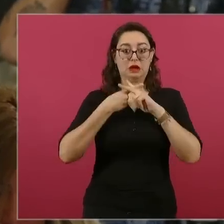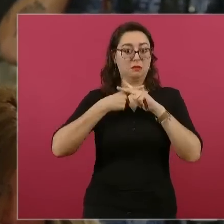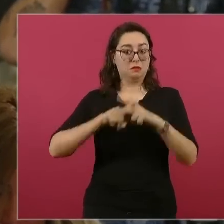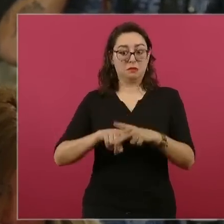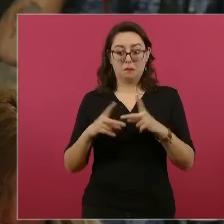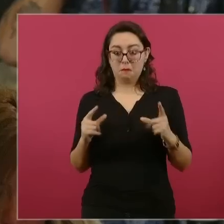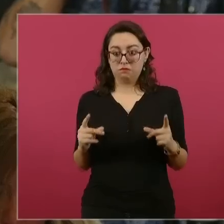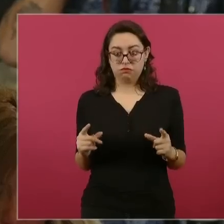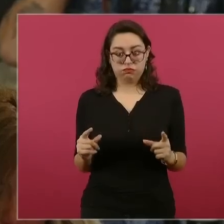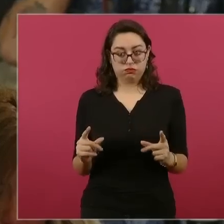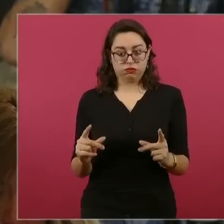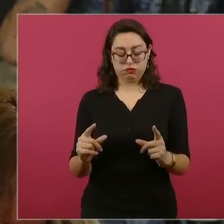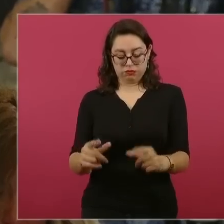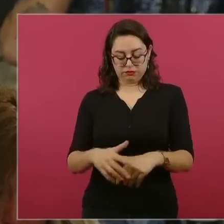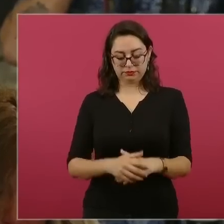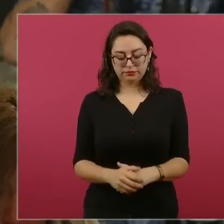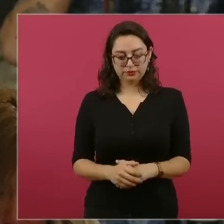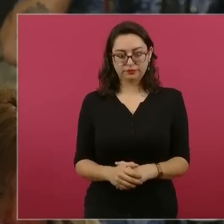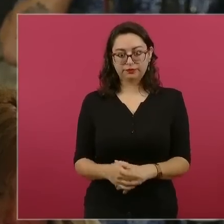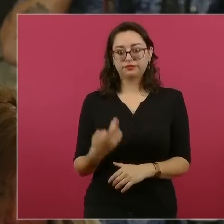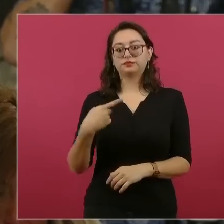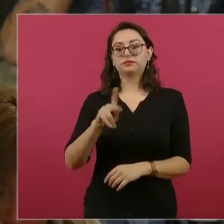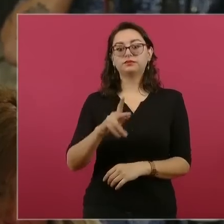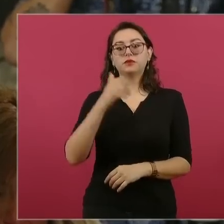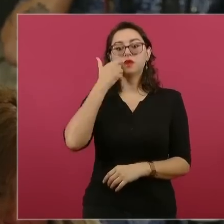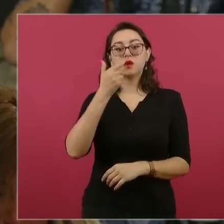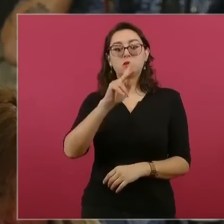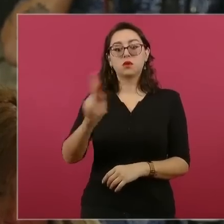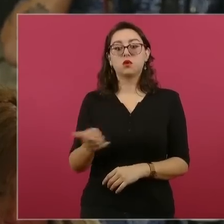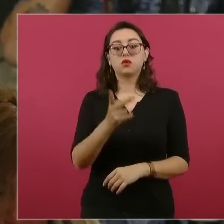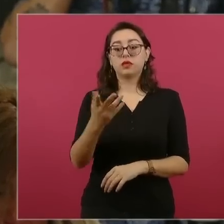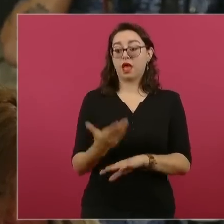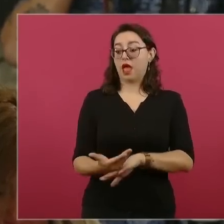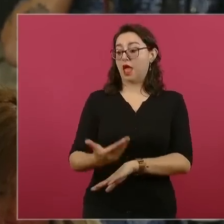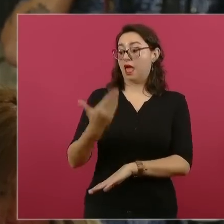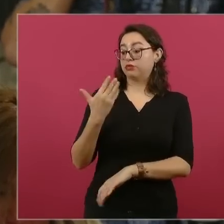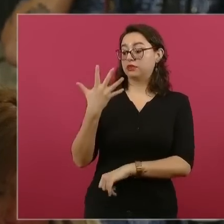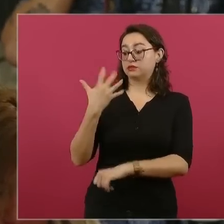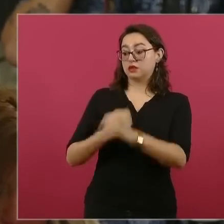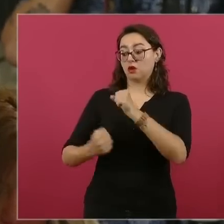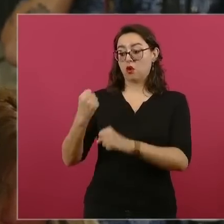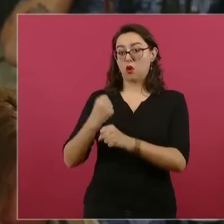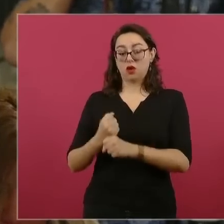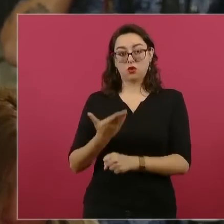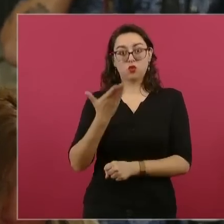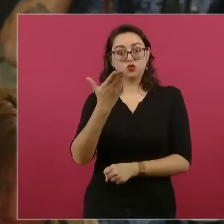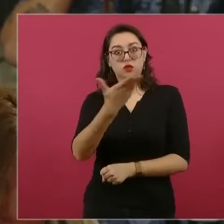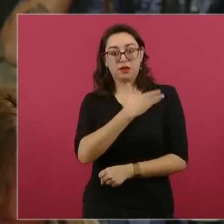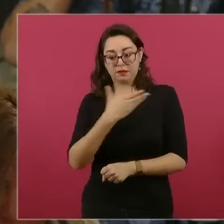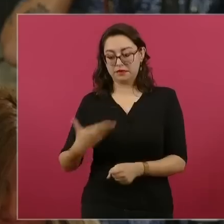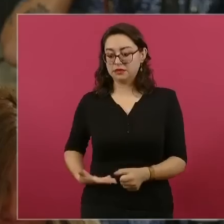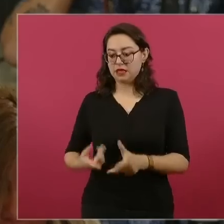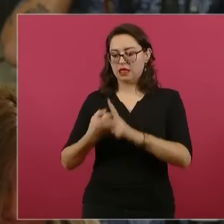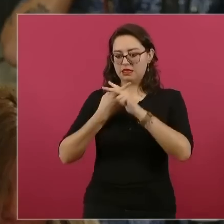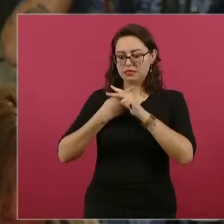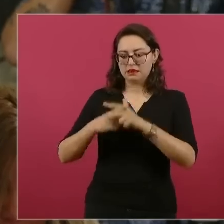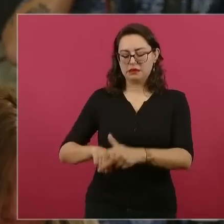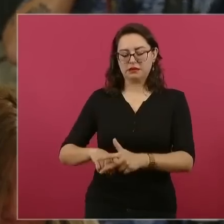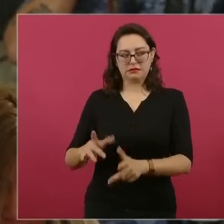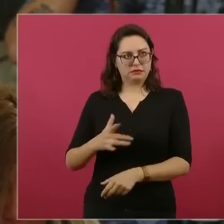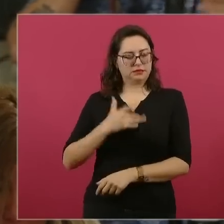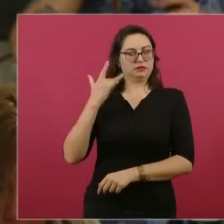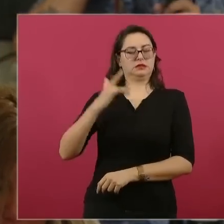tenía cuando inició su administración? ¿Y cuál es la que tiene ahorita? ¿Qué opinión ha cambiado respecto a la